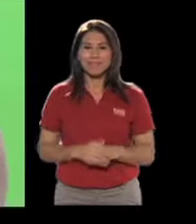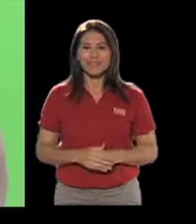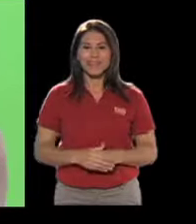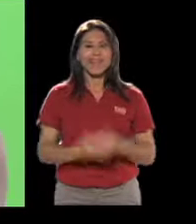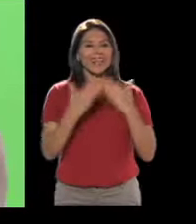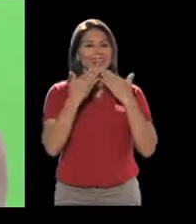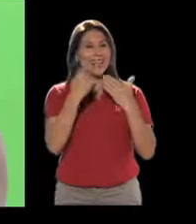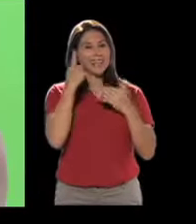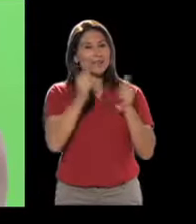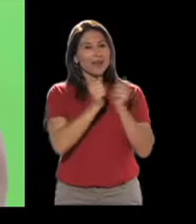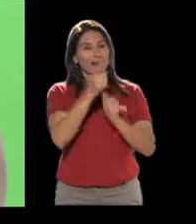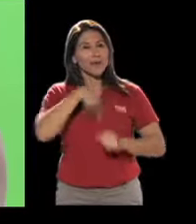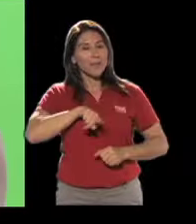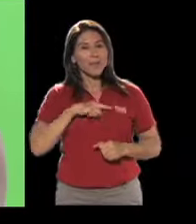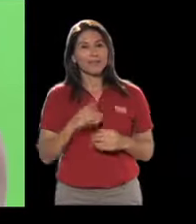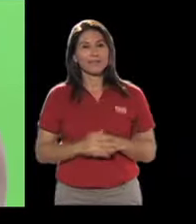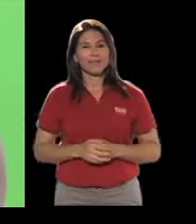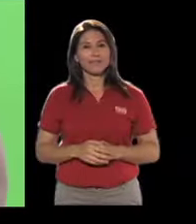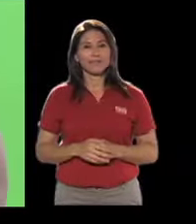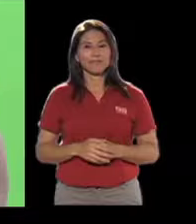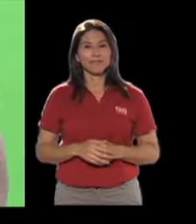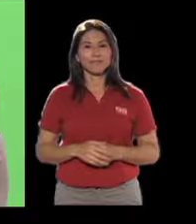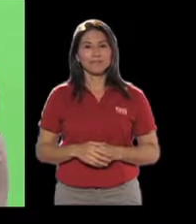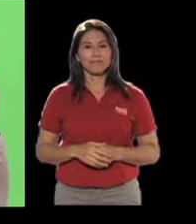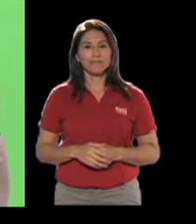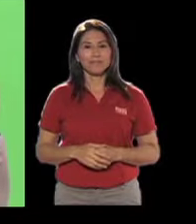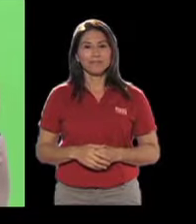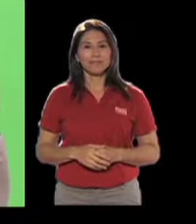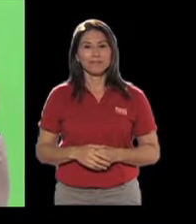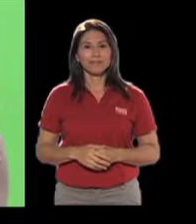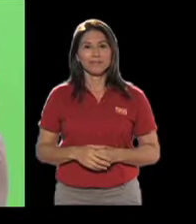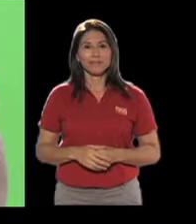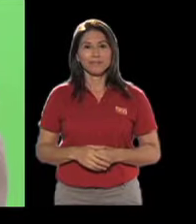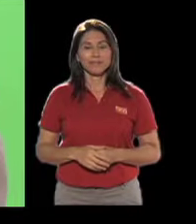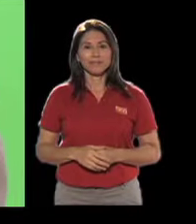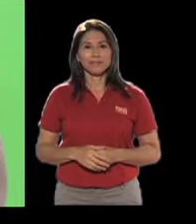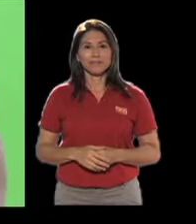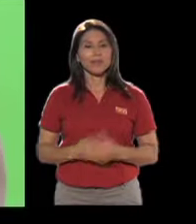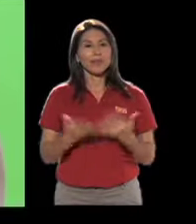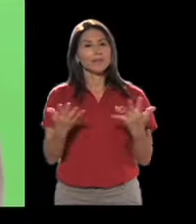gracias por acompañarnos, de verdad. Thank you for being with us. Lindsay,